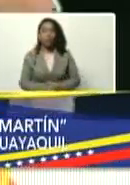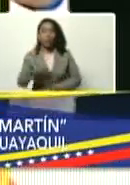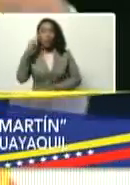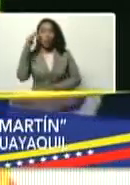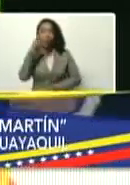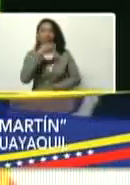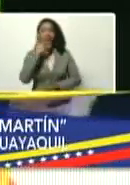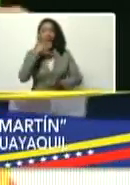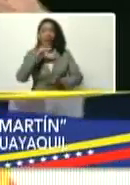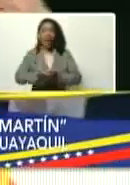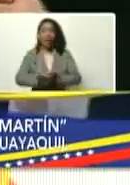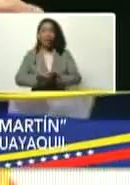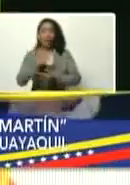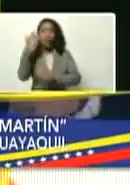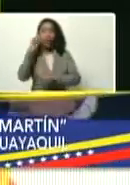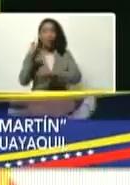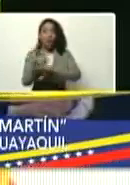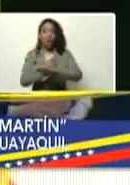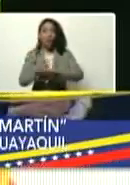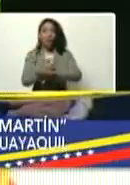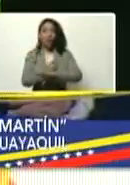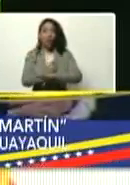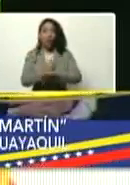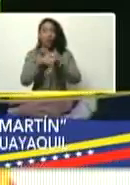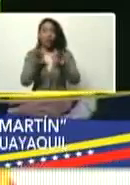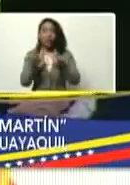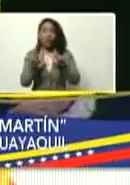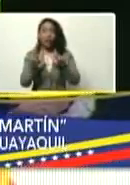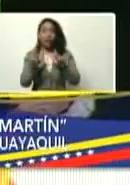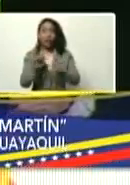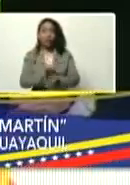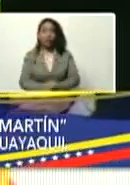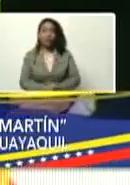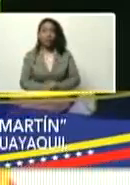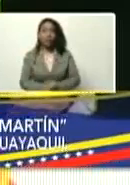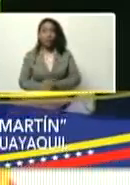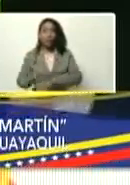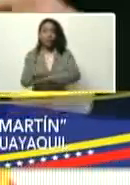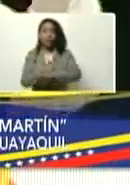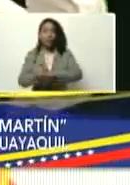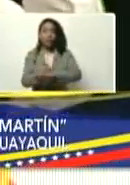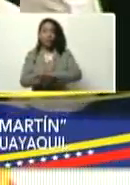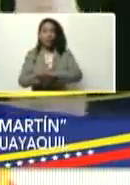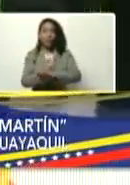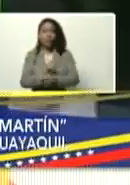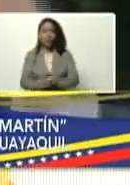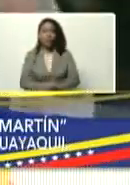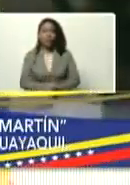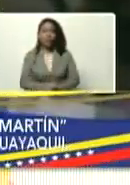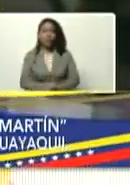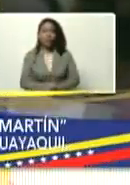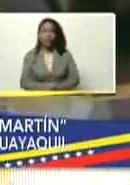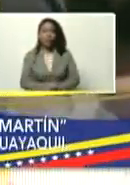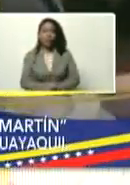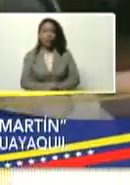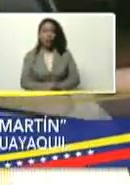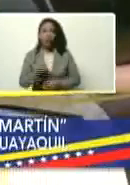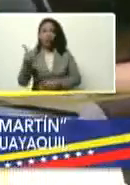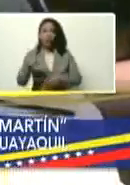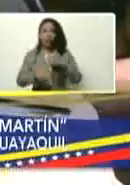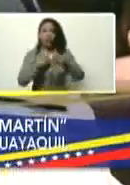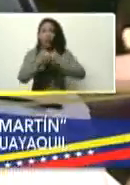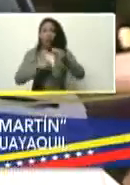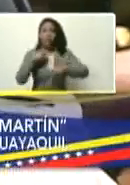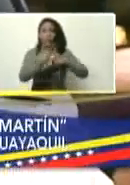que le enviaba a gobernadores, a secretarios de gobierno, para que incrementaran la